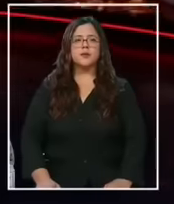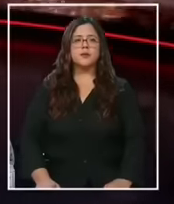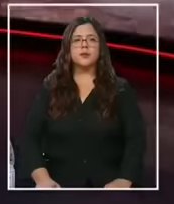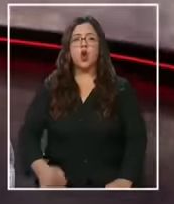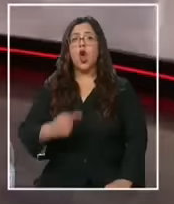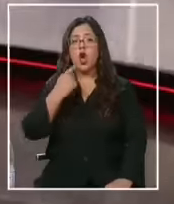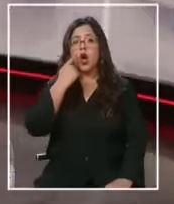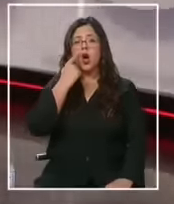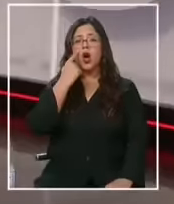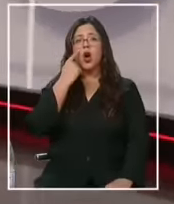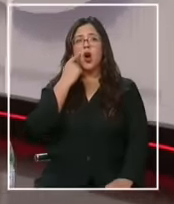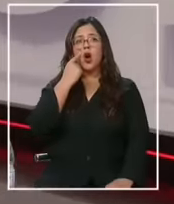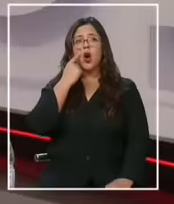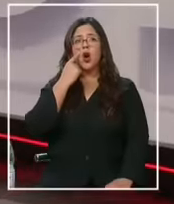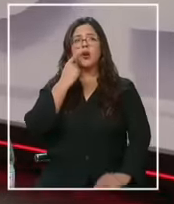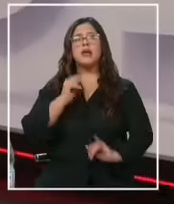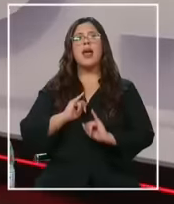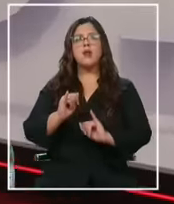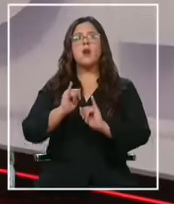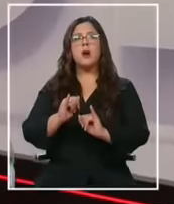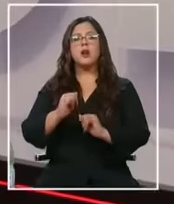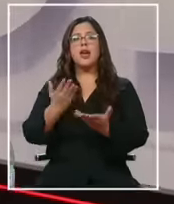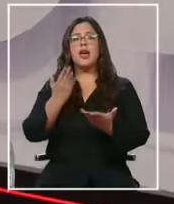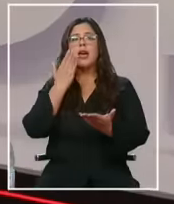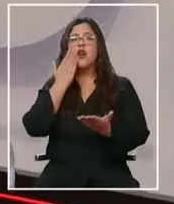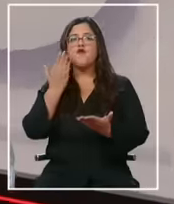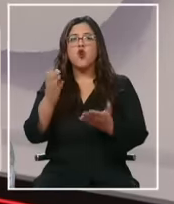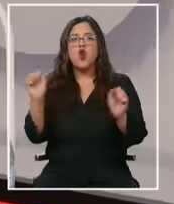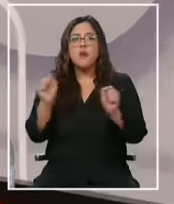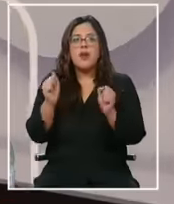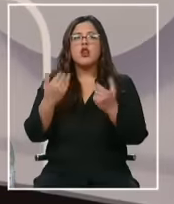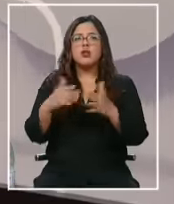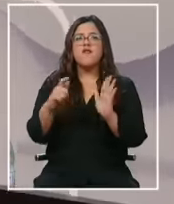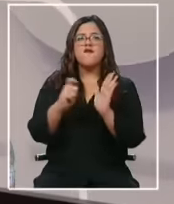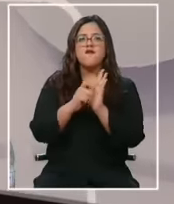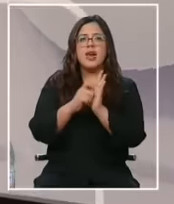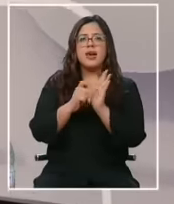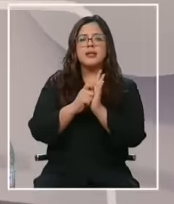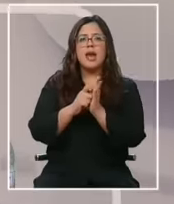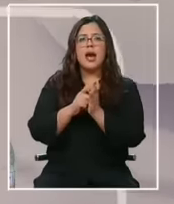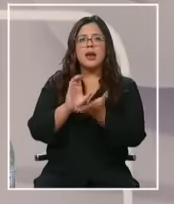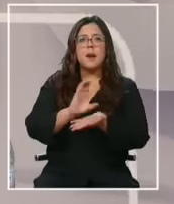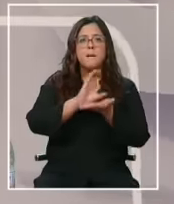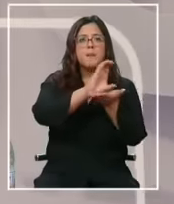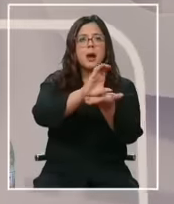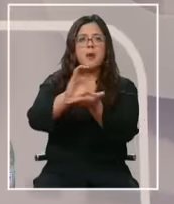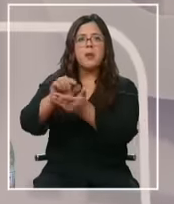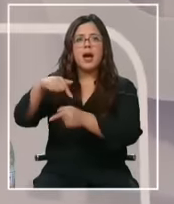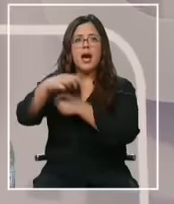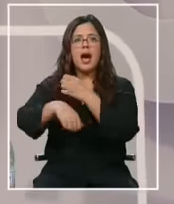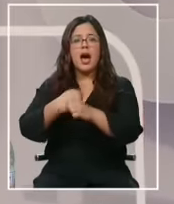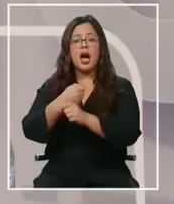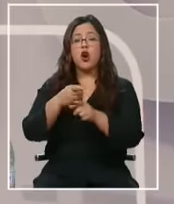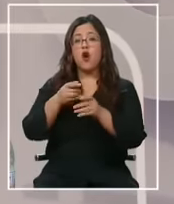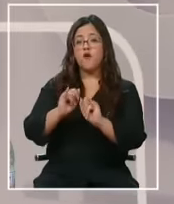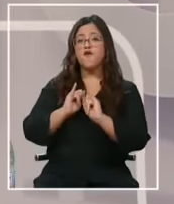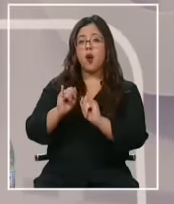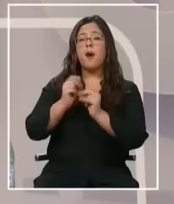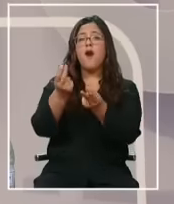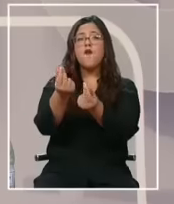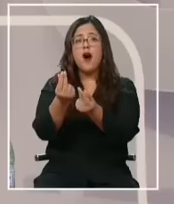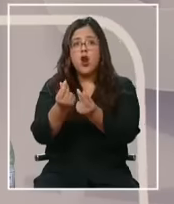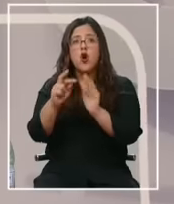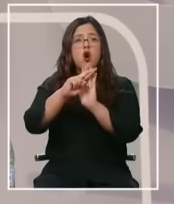Y ponga atención a lo siguiente porque el bono invierno ya fijó su fecha de entrega para este año. Si quiere informarse sobre el